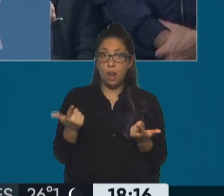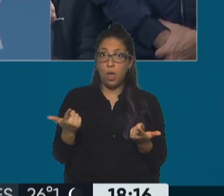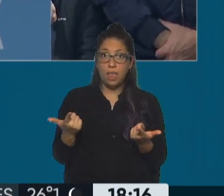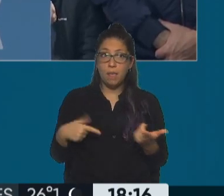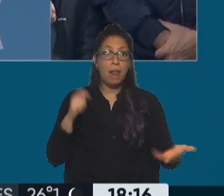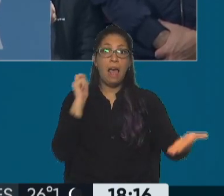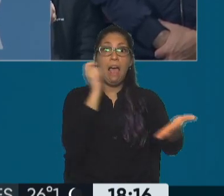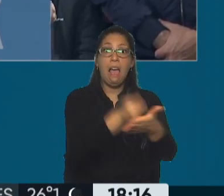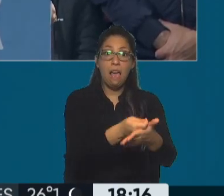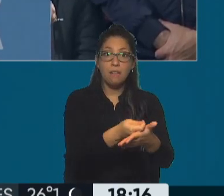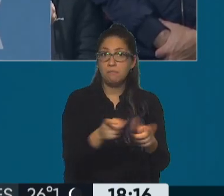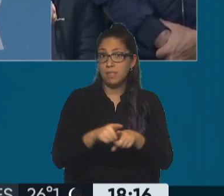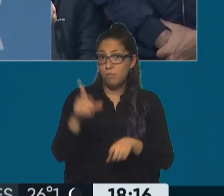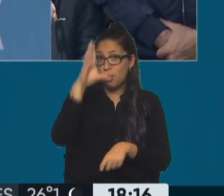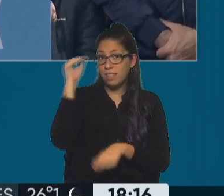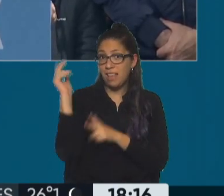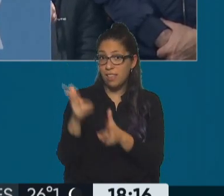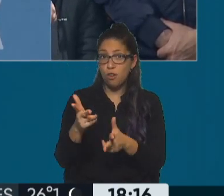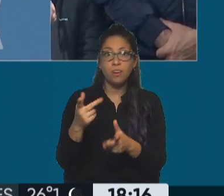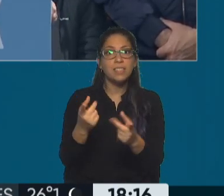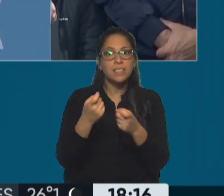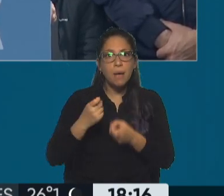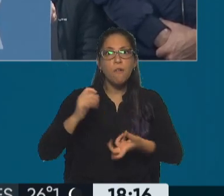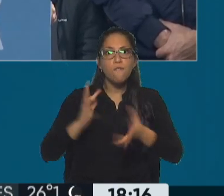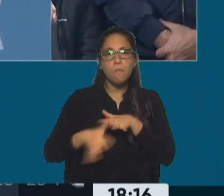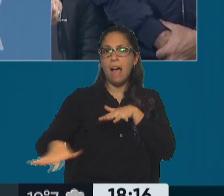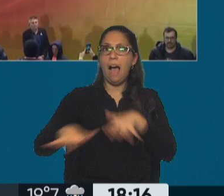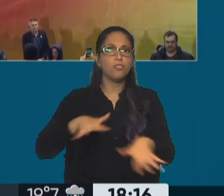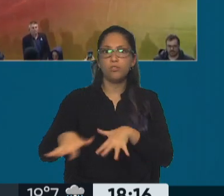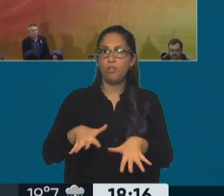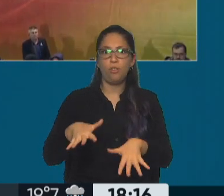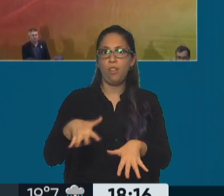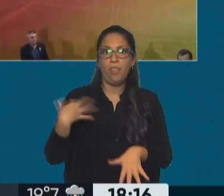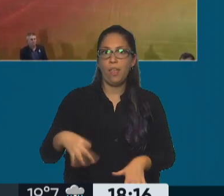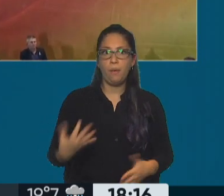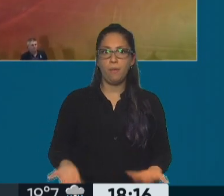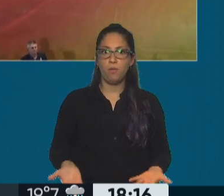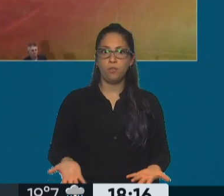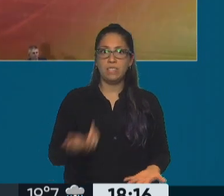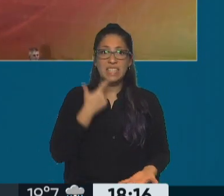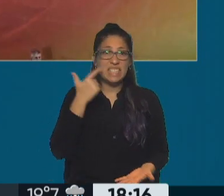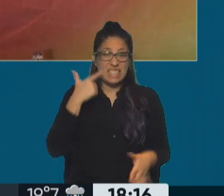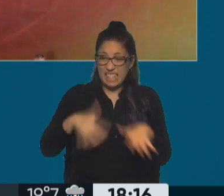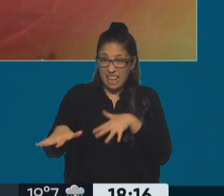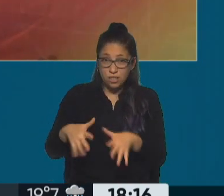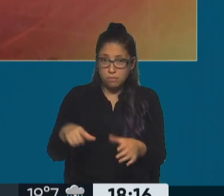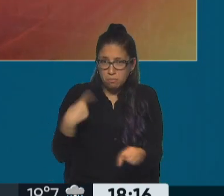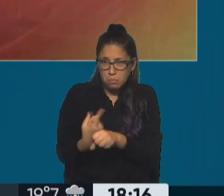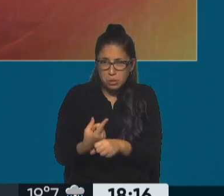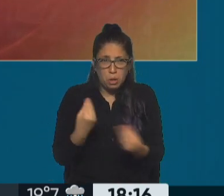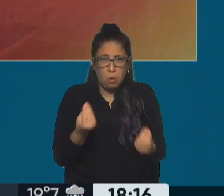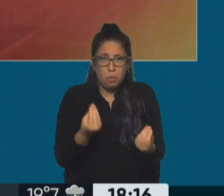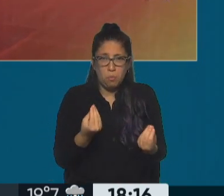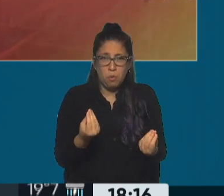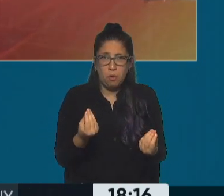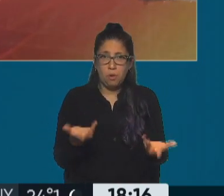tanto, como dijo Cristina, es con política y se sale con política. No se puede salir sin política, porque no